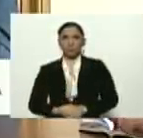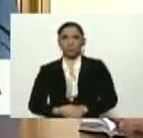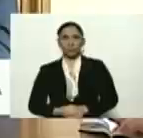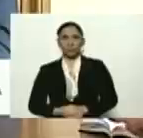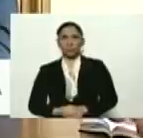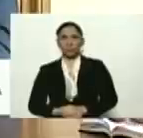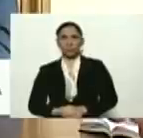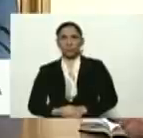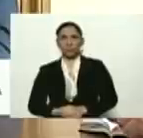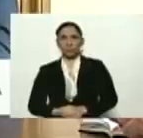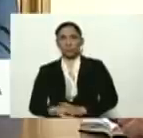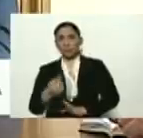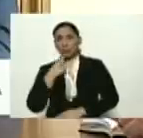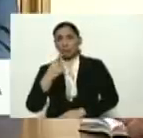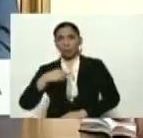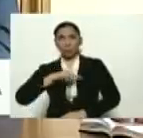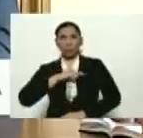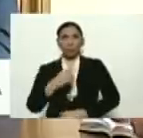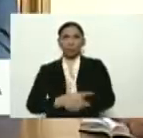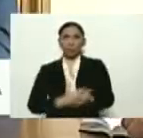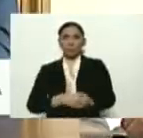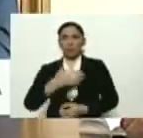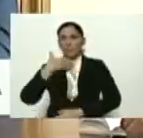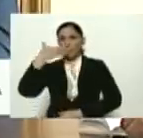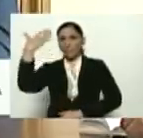Inshallah, dirían nuestros hermanos musulmanes,